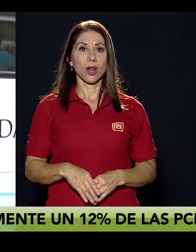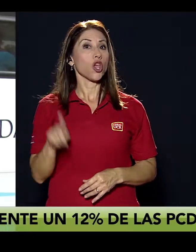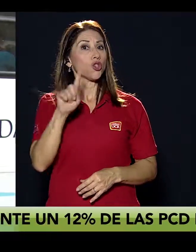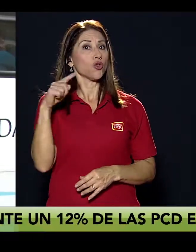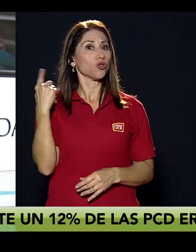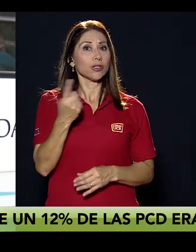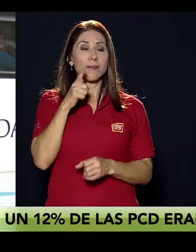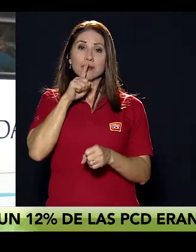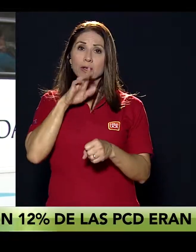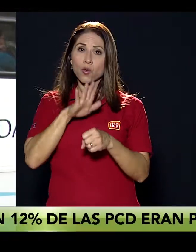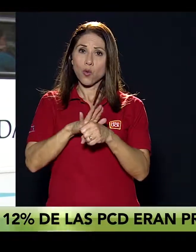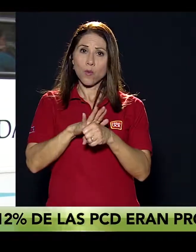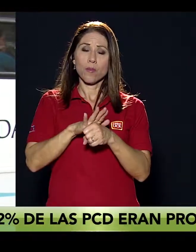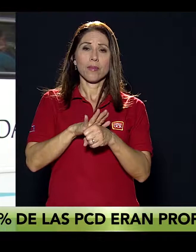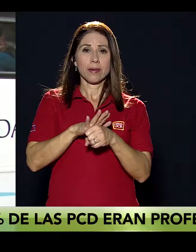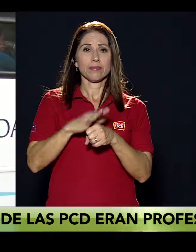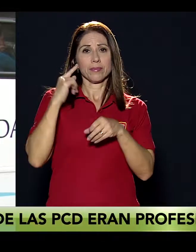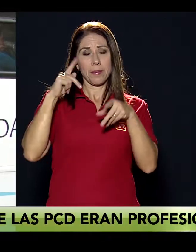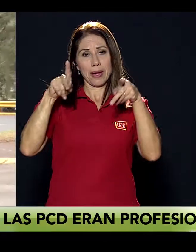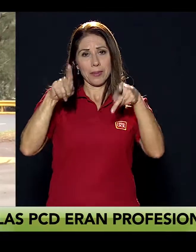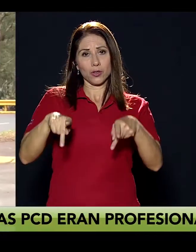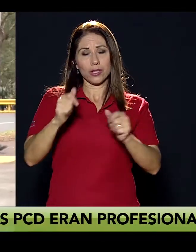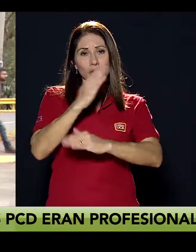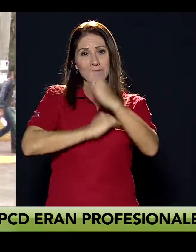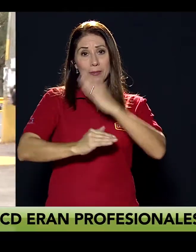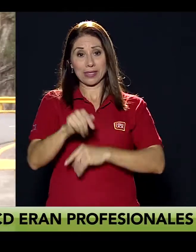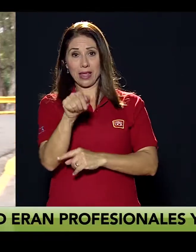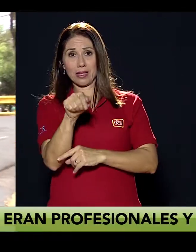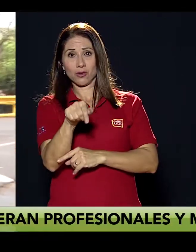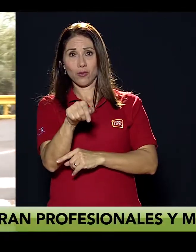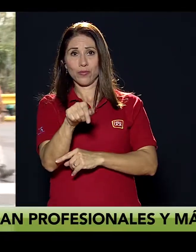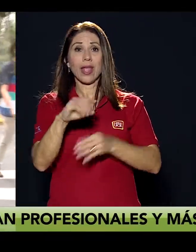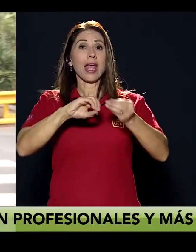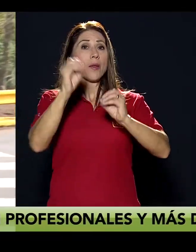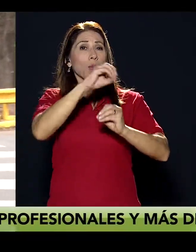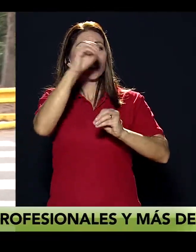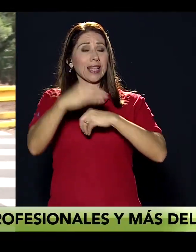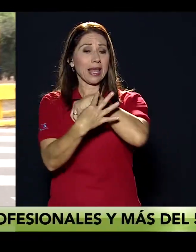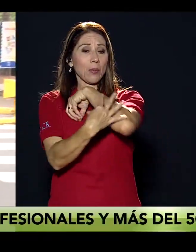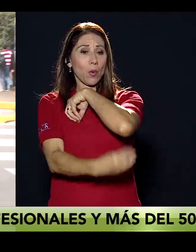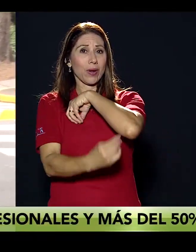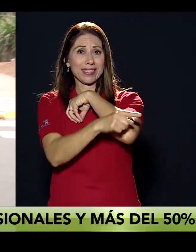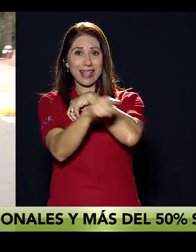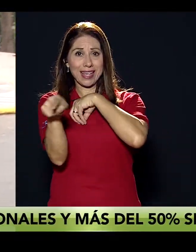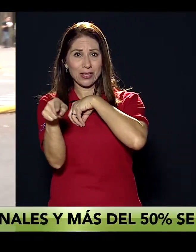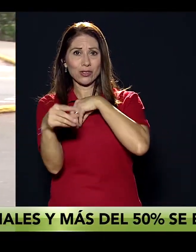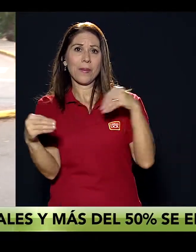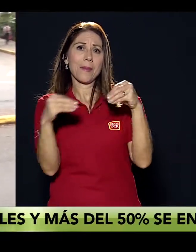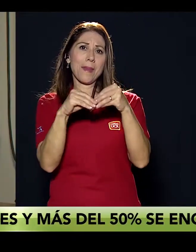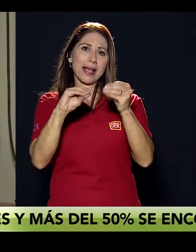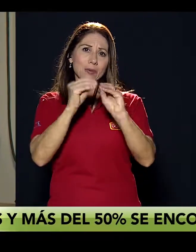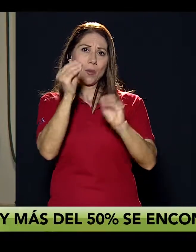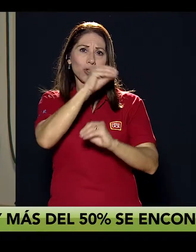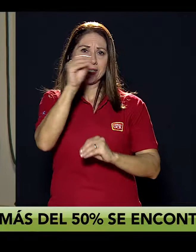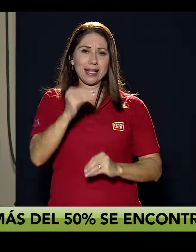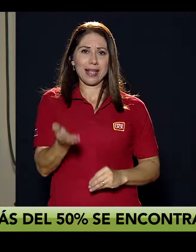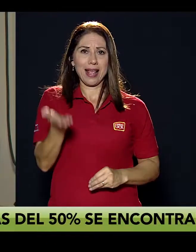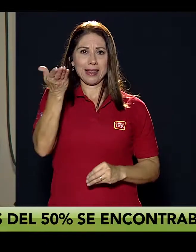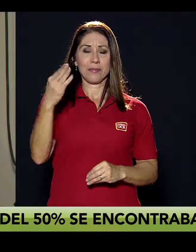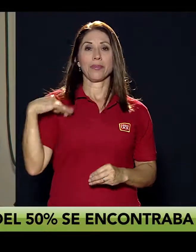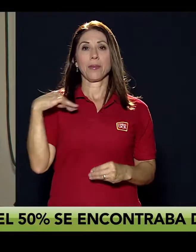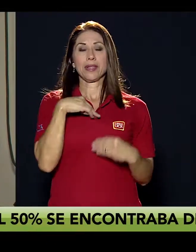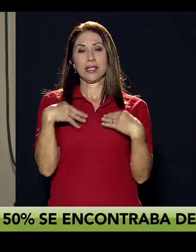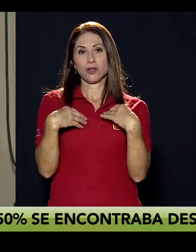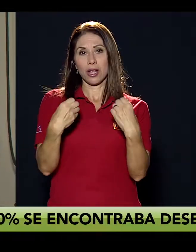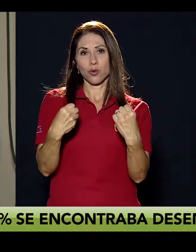en esta población tiende a ser más alto. Según el Ministerio de Salud, para el 2016, solamente un 12% de